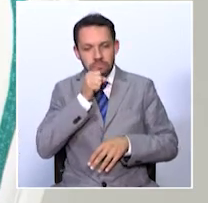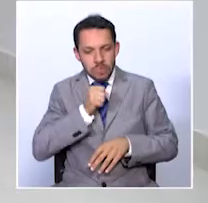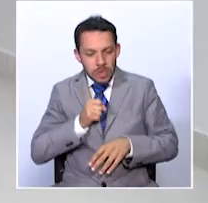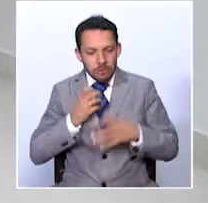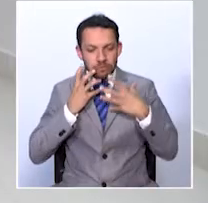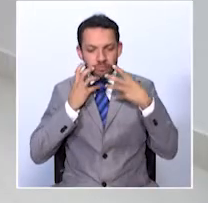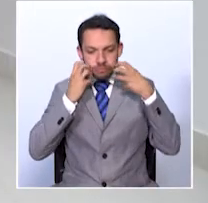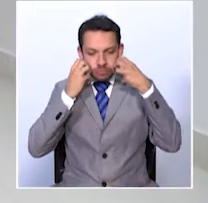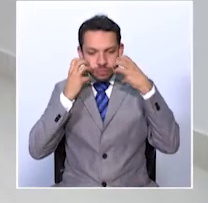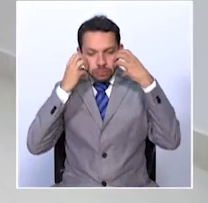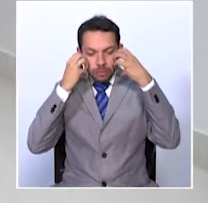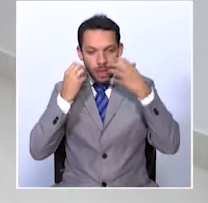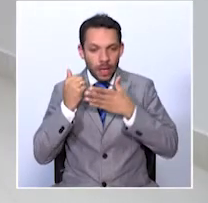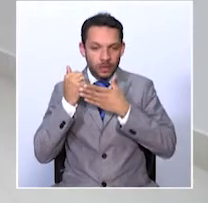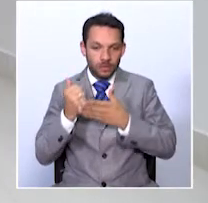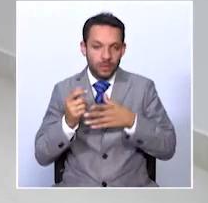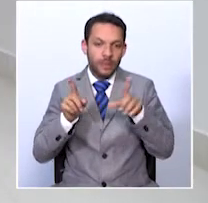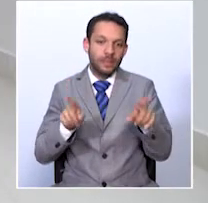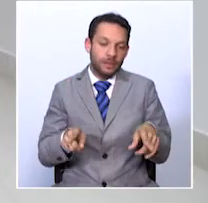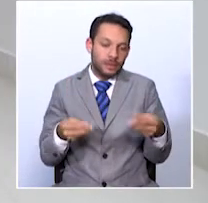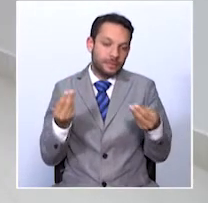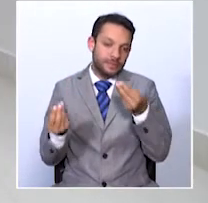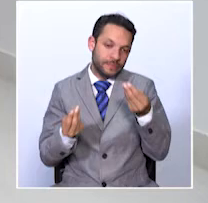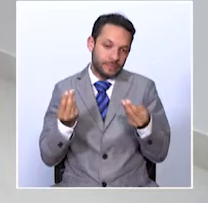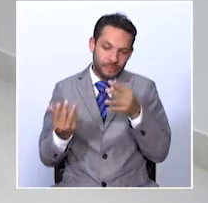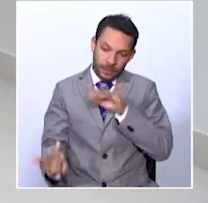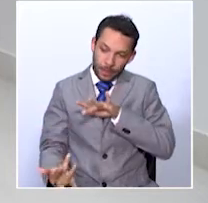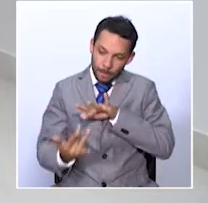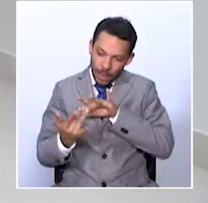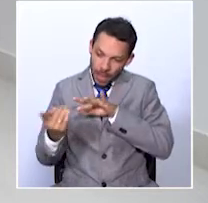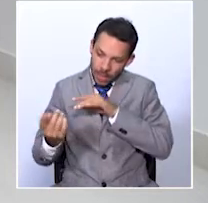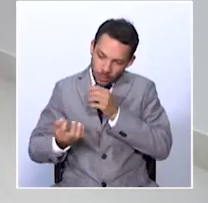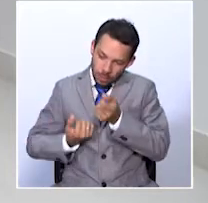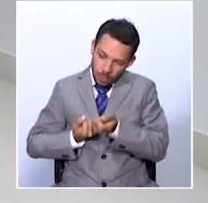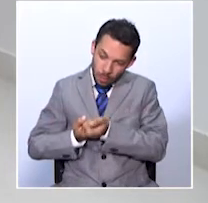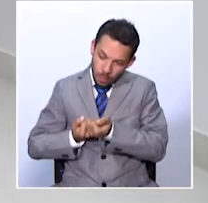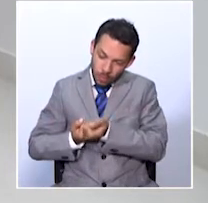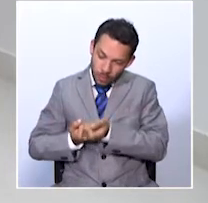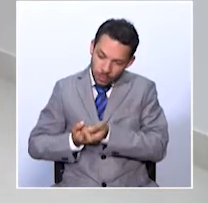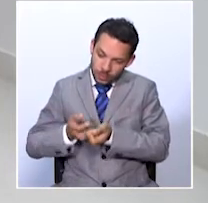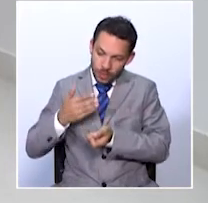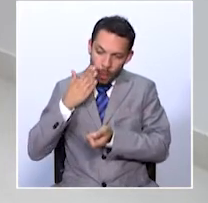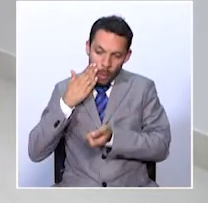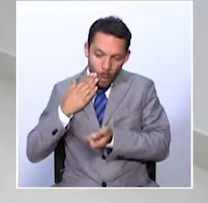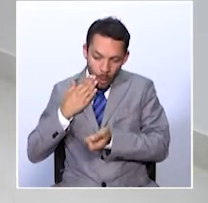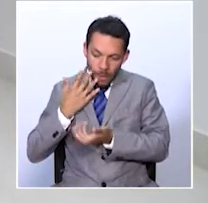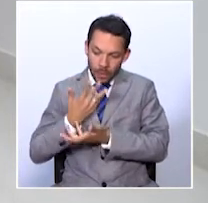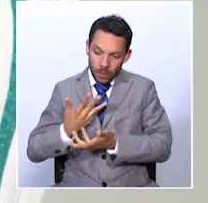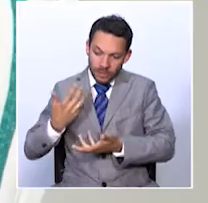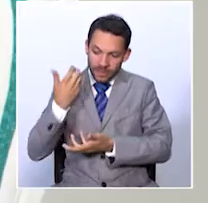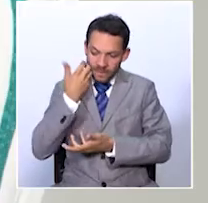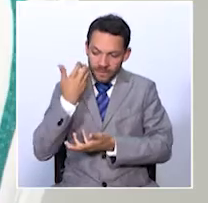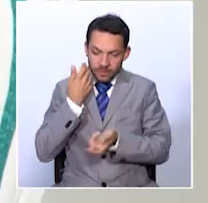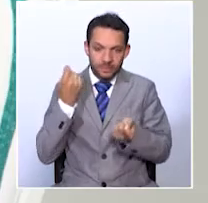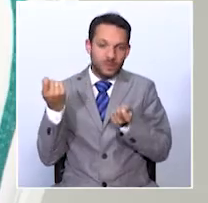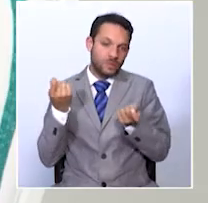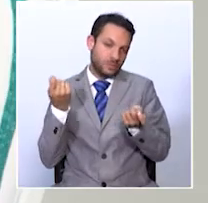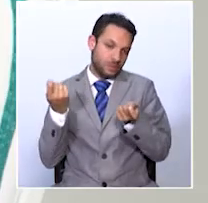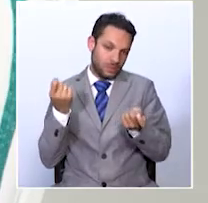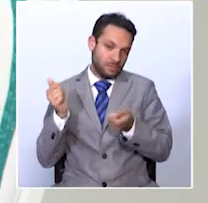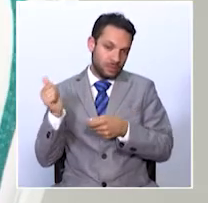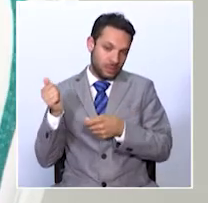alimentación en el proceso de envejecimiento y en el manejo de la enfermedad. Y